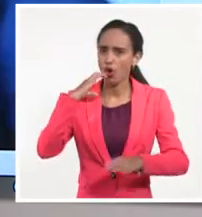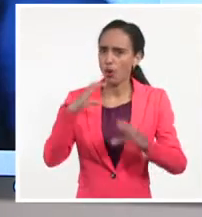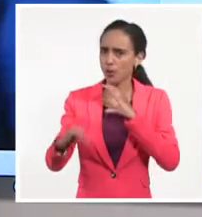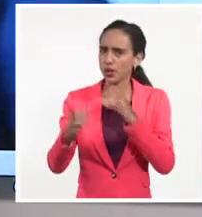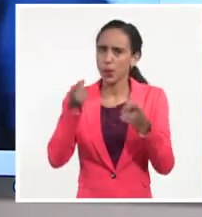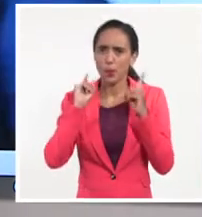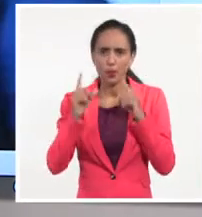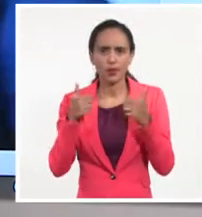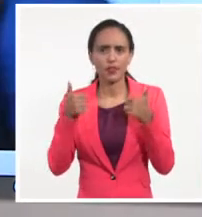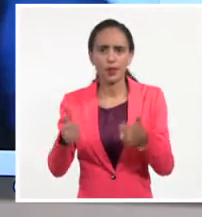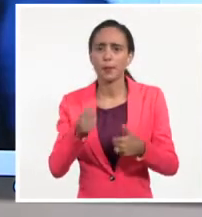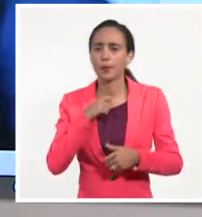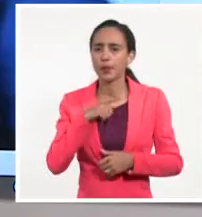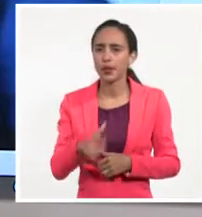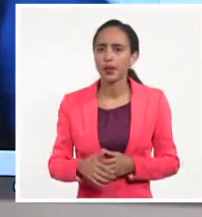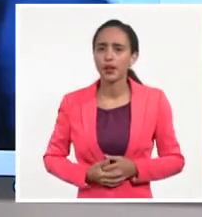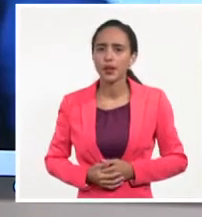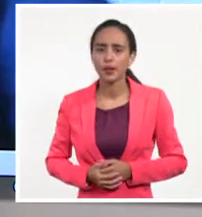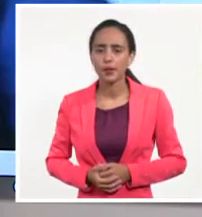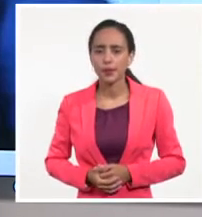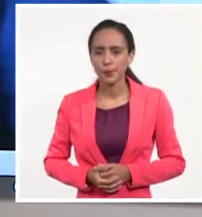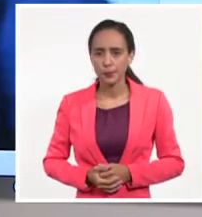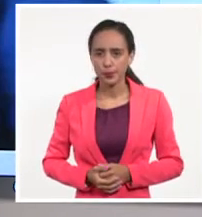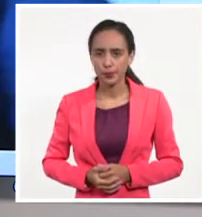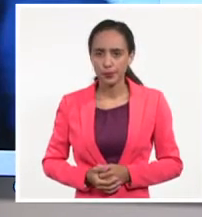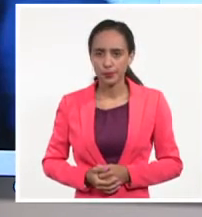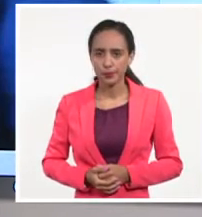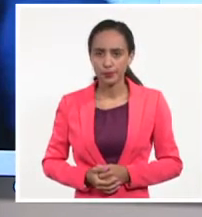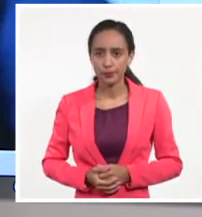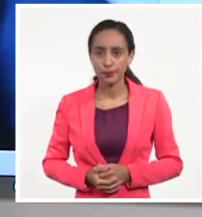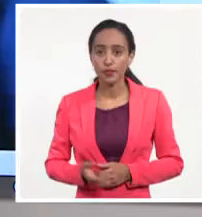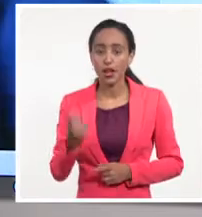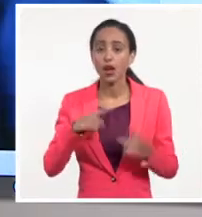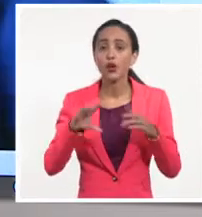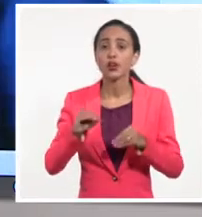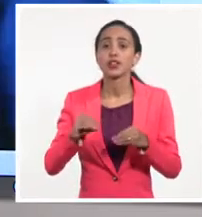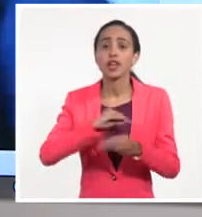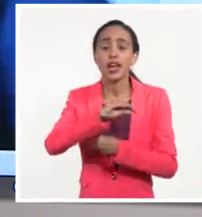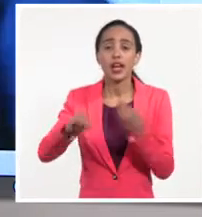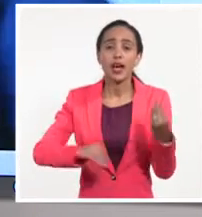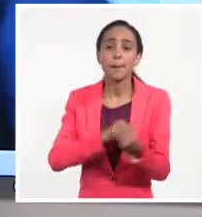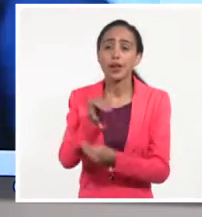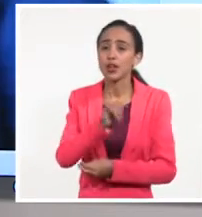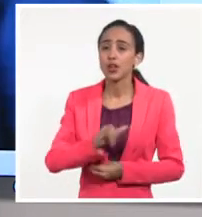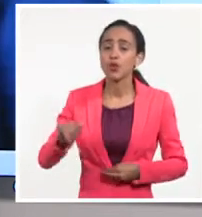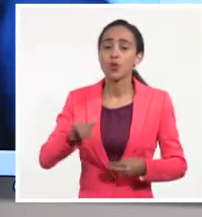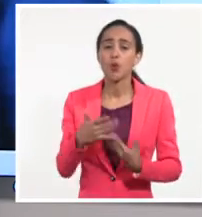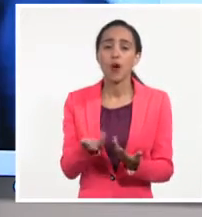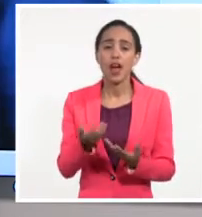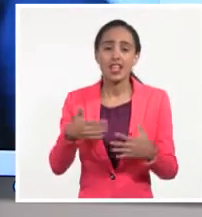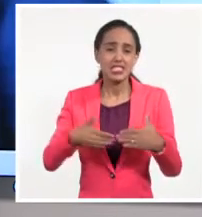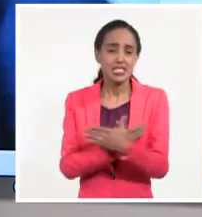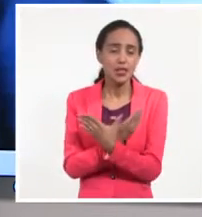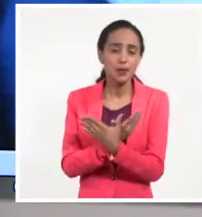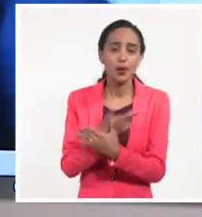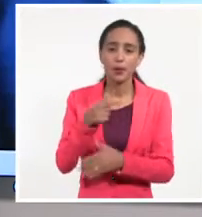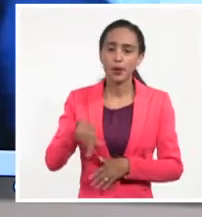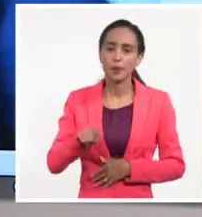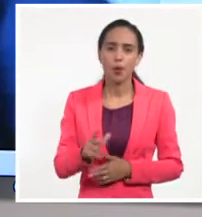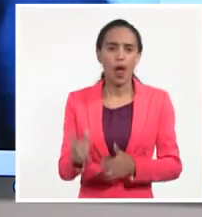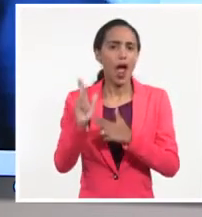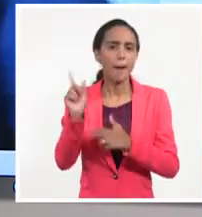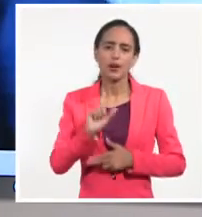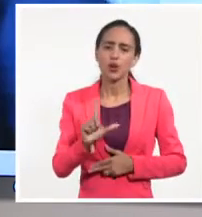que incluye, por ejemplo, un jingle popular que llama a cambiar el símbolo de armas de fuego de Bolsonaro por la L de Lula, y ponen